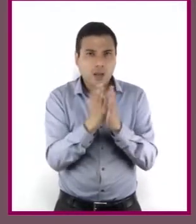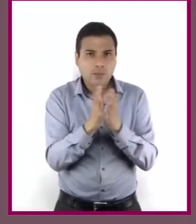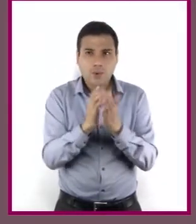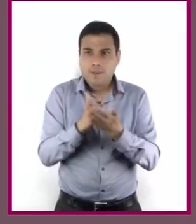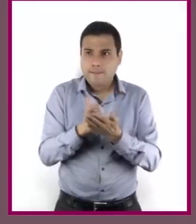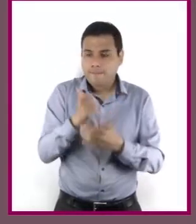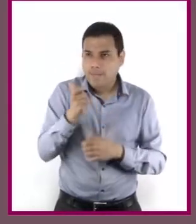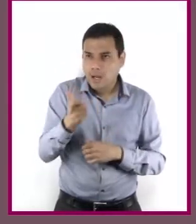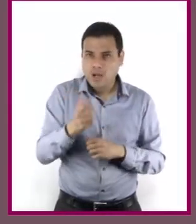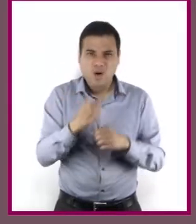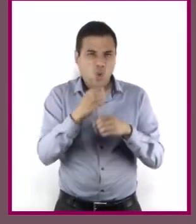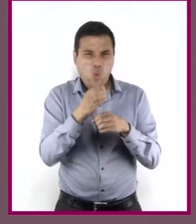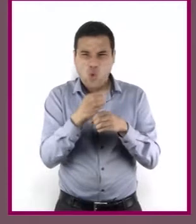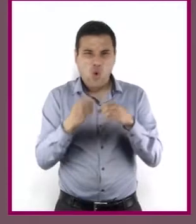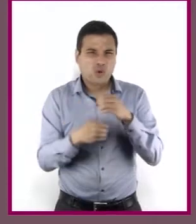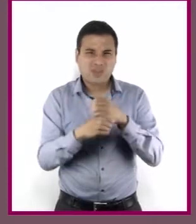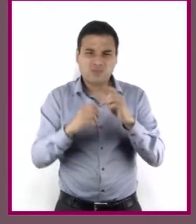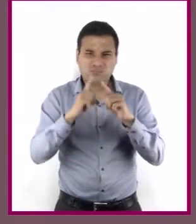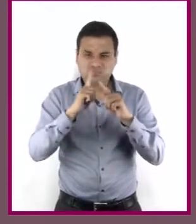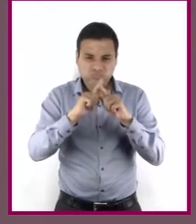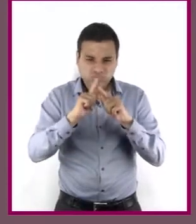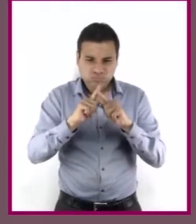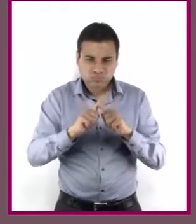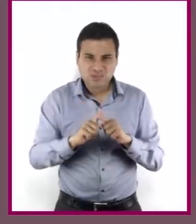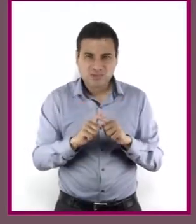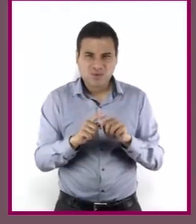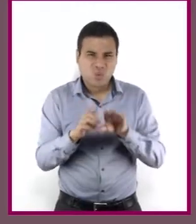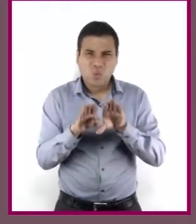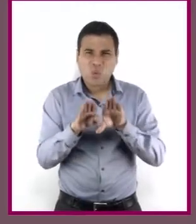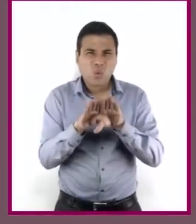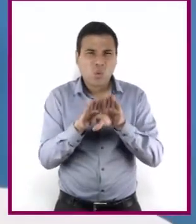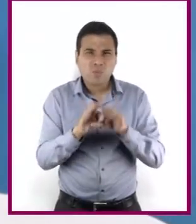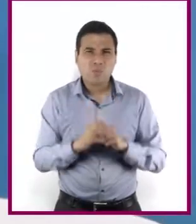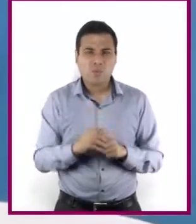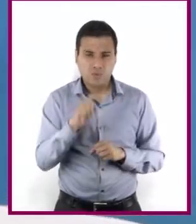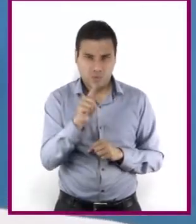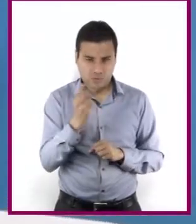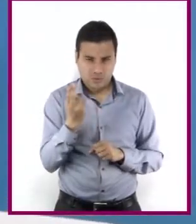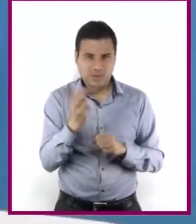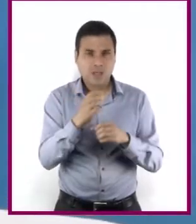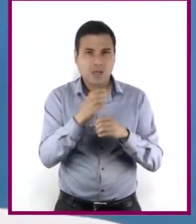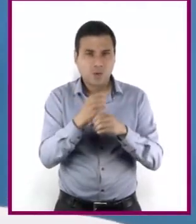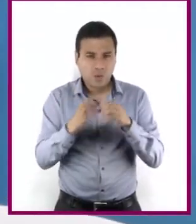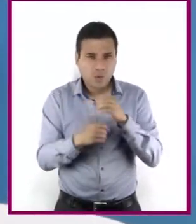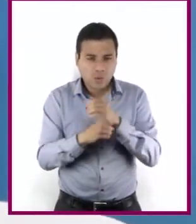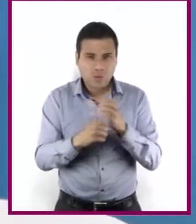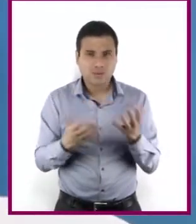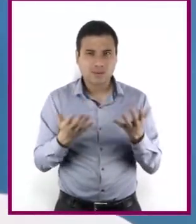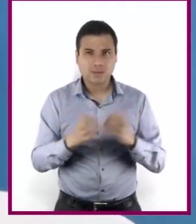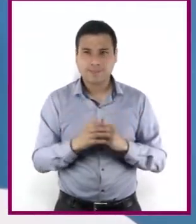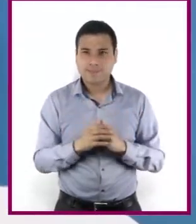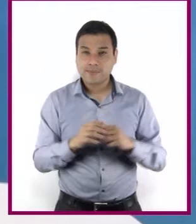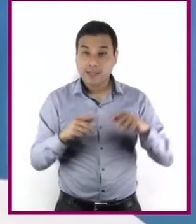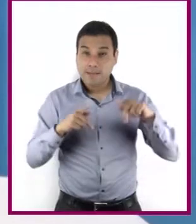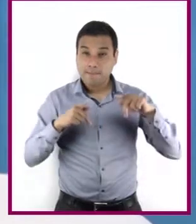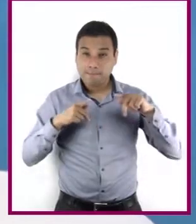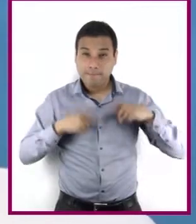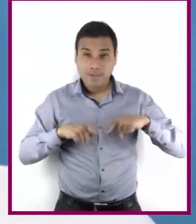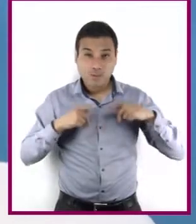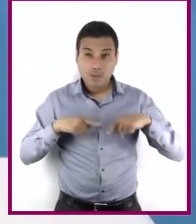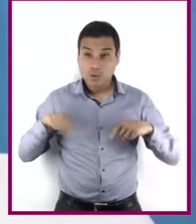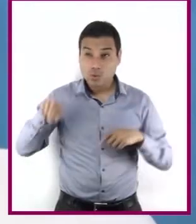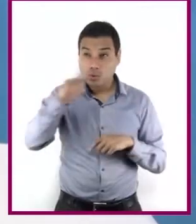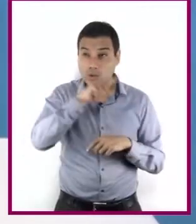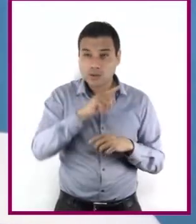todas esas cosas que una chiquilla de tu edad necesita? Es algo que esa gente no consideró su